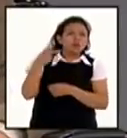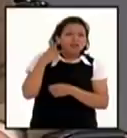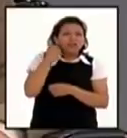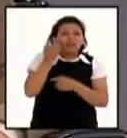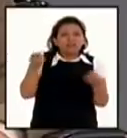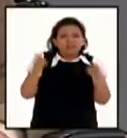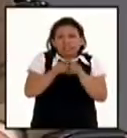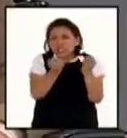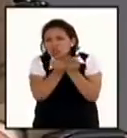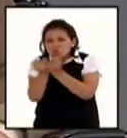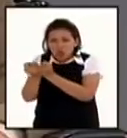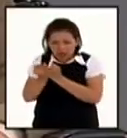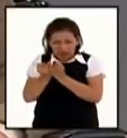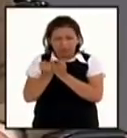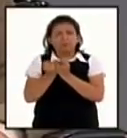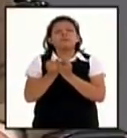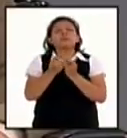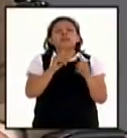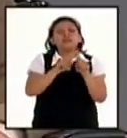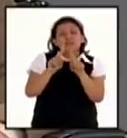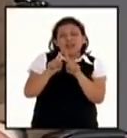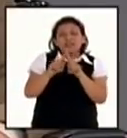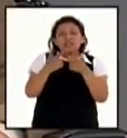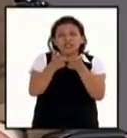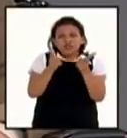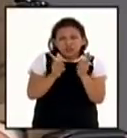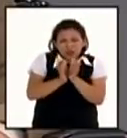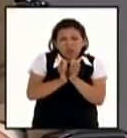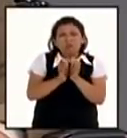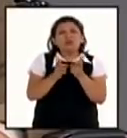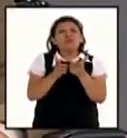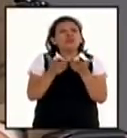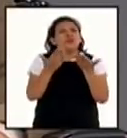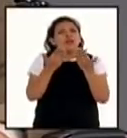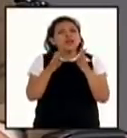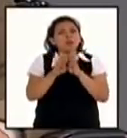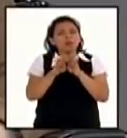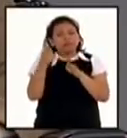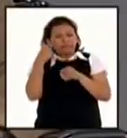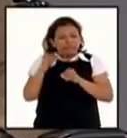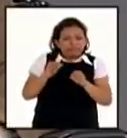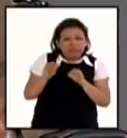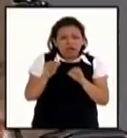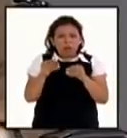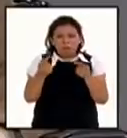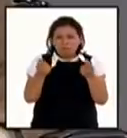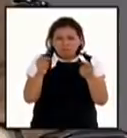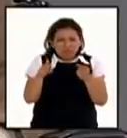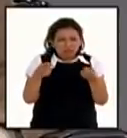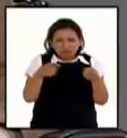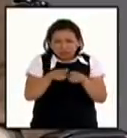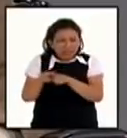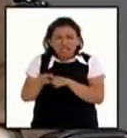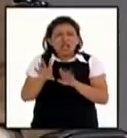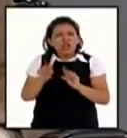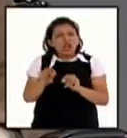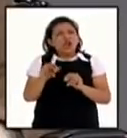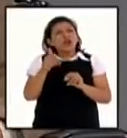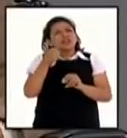los grupos evangélicos, pentecostales, etc., no tienen estrategias hegemónicas, sino que prefieren